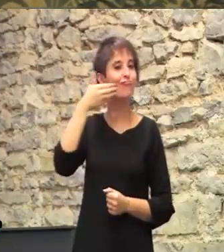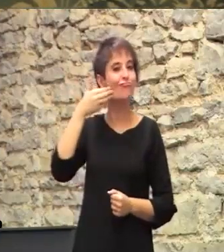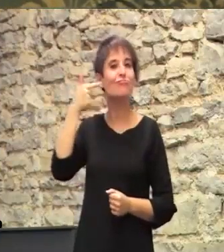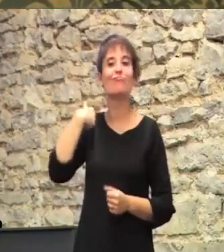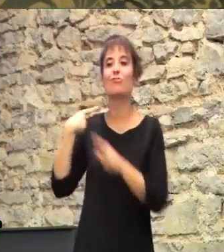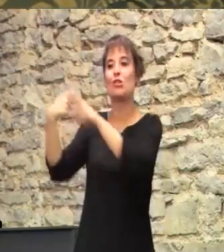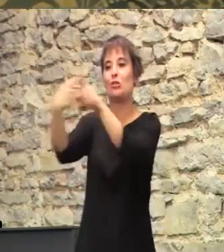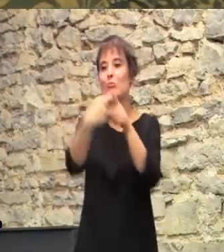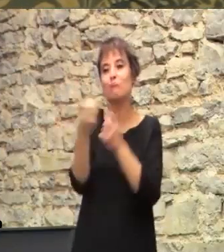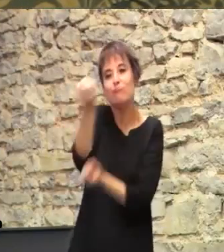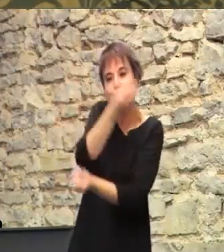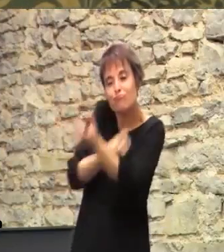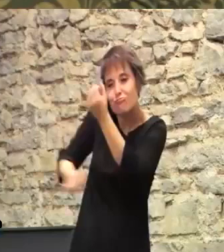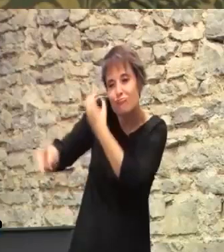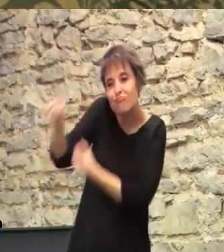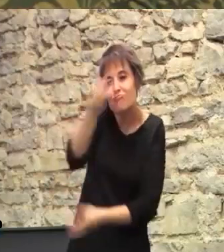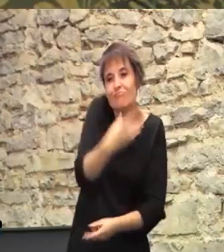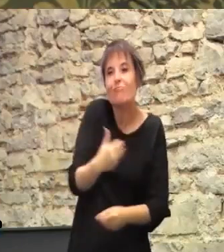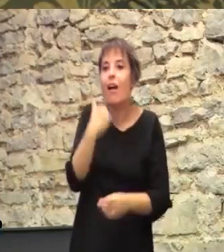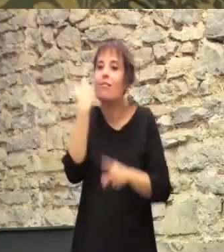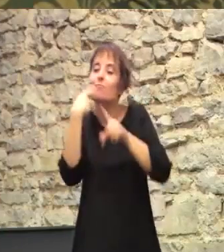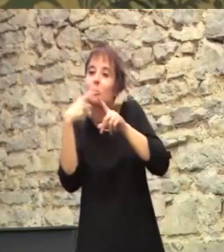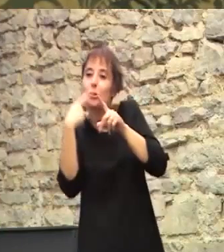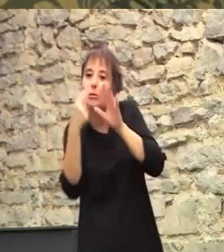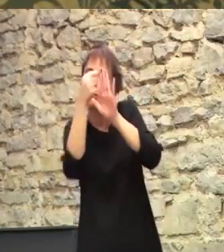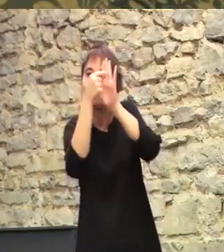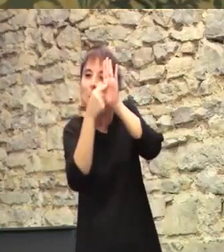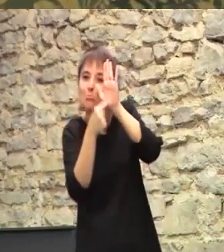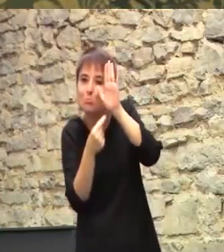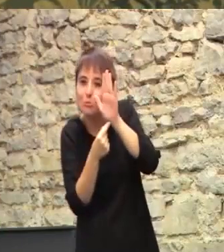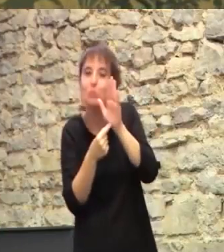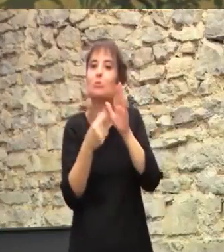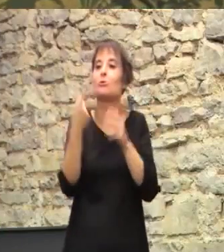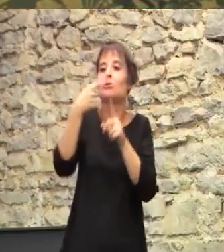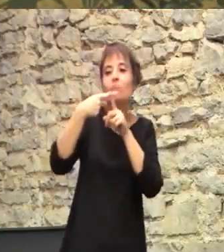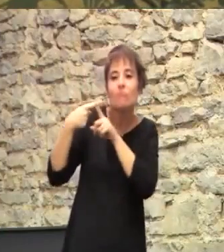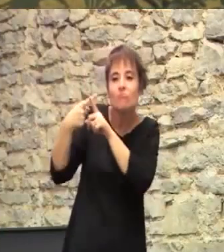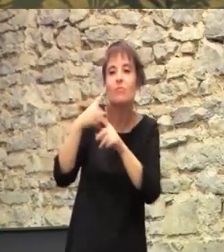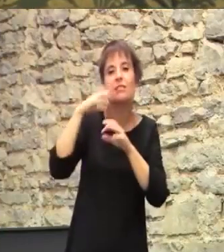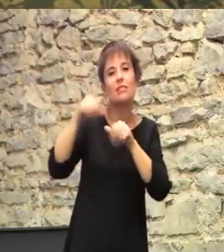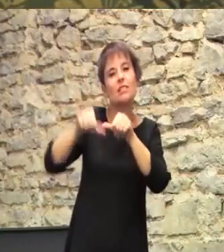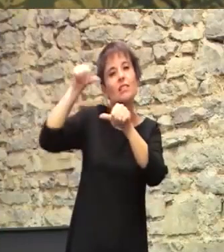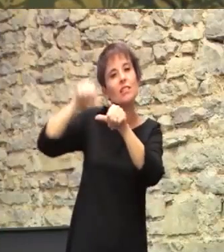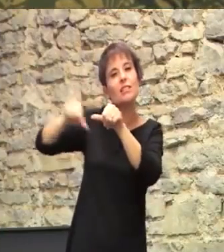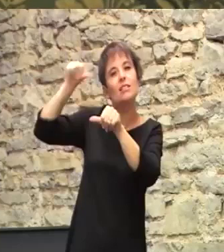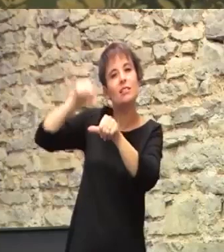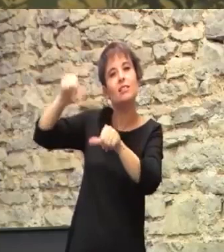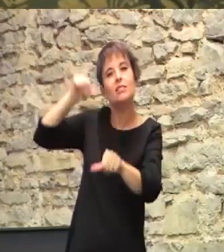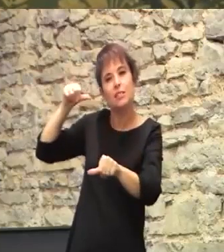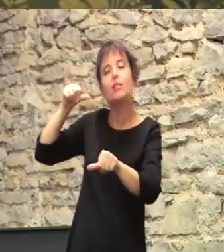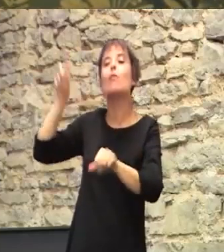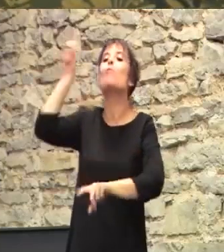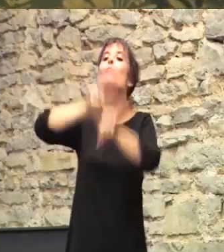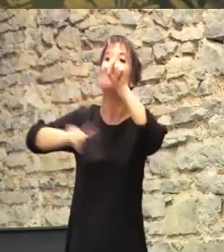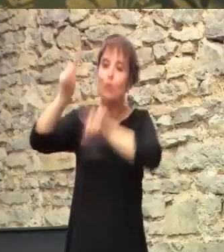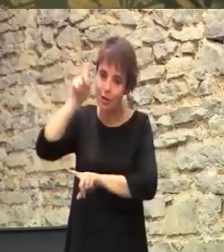de poder compartir con ustedes algunos de los puntos que tanto tiempo problemas y